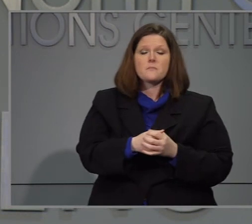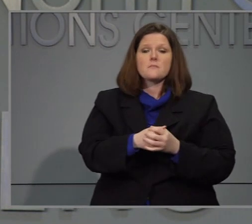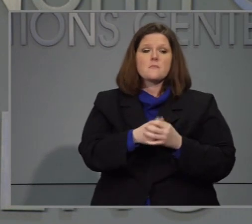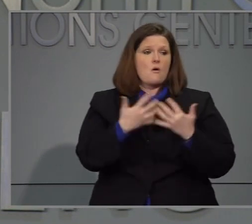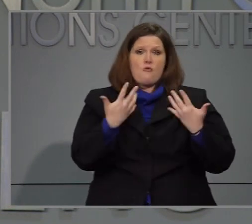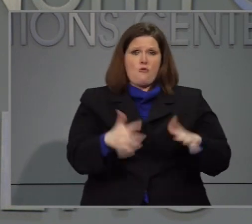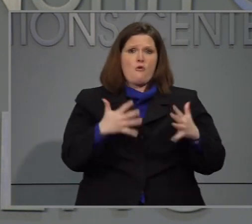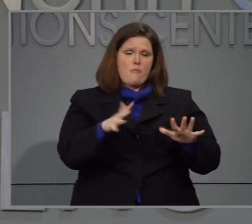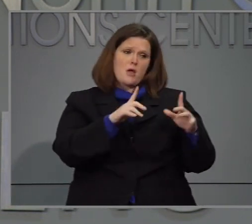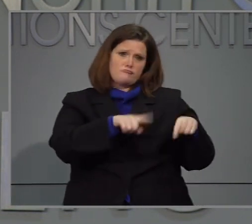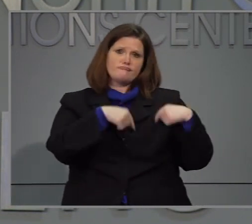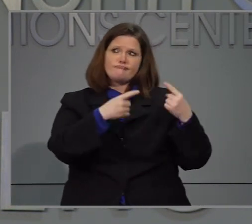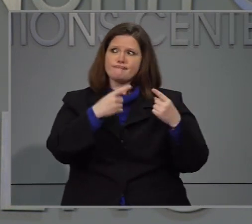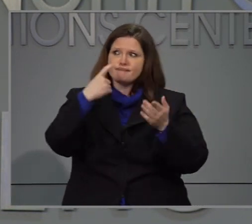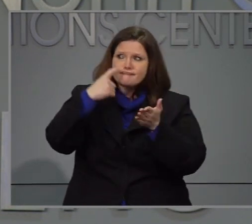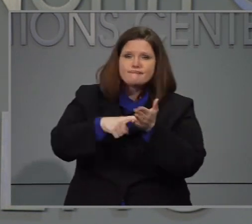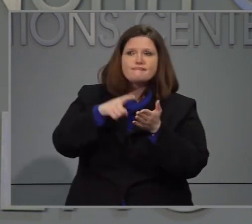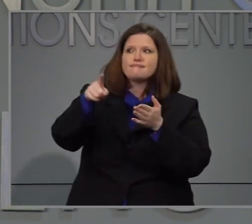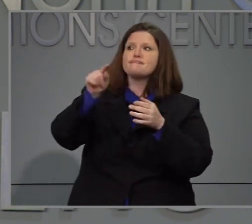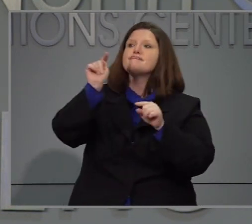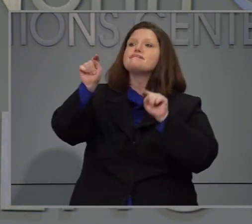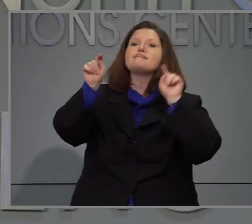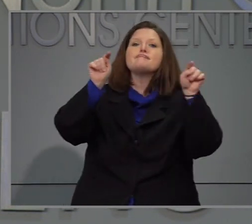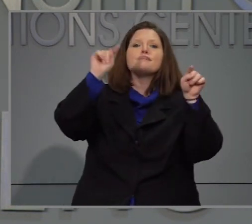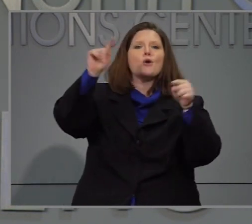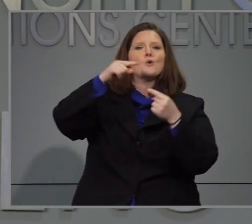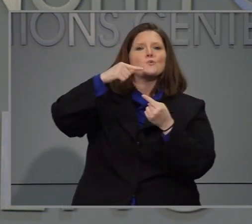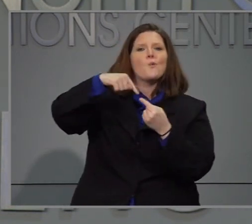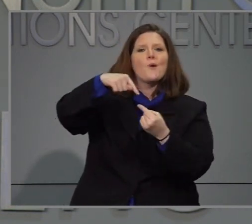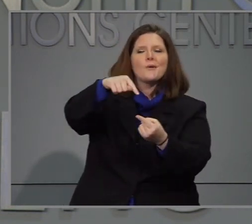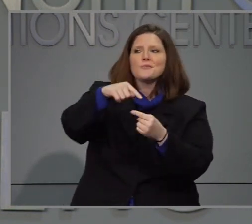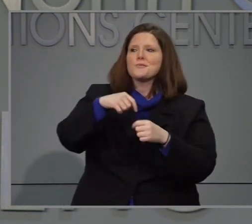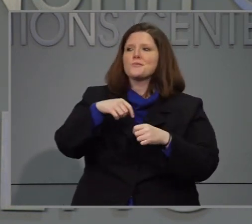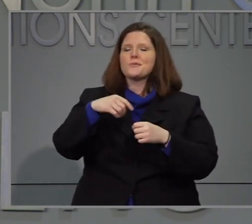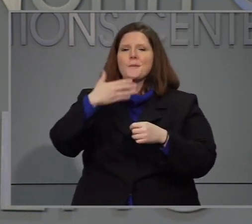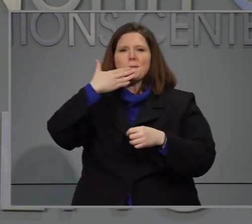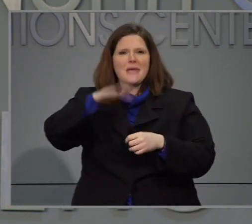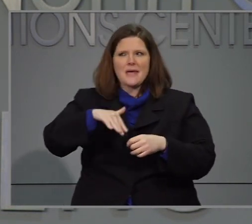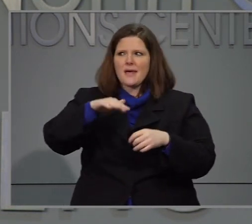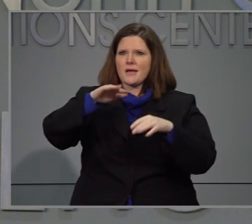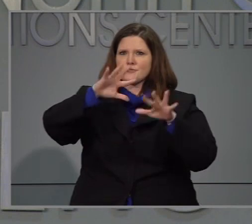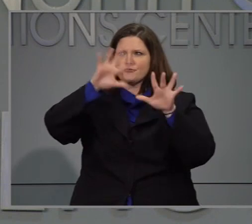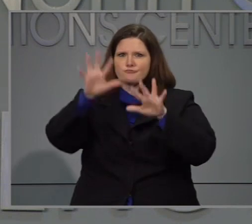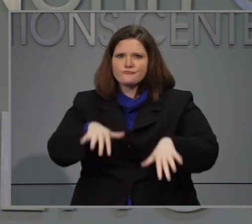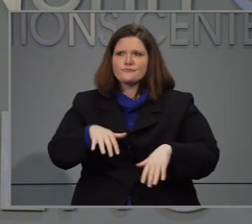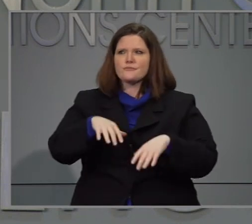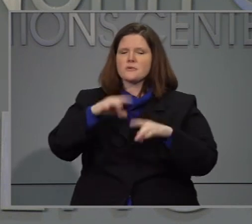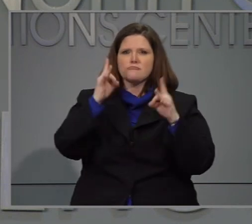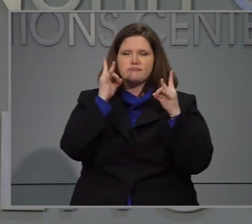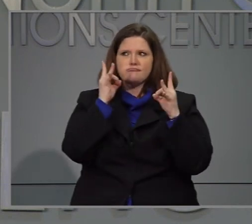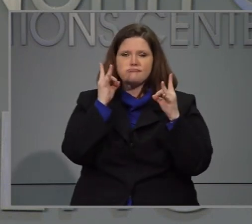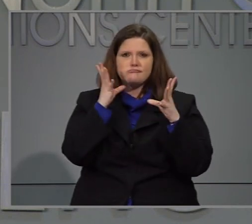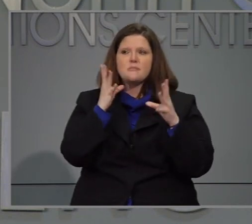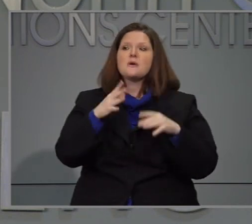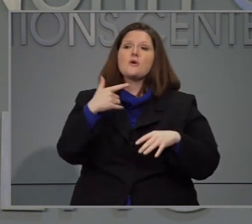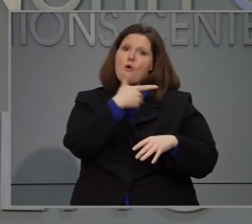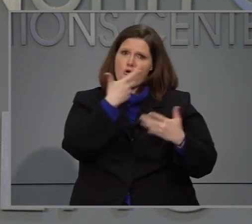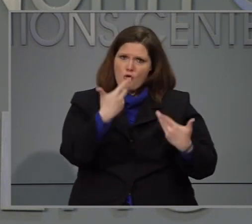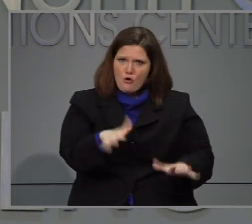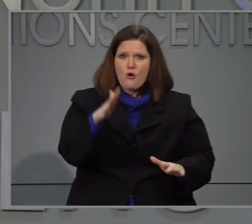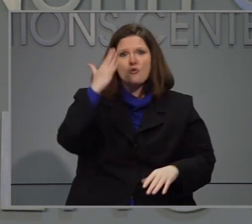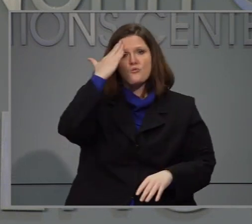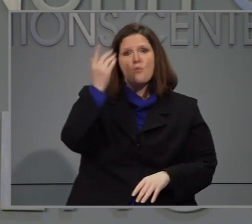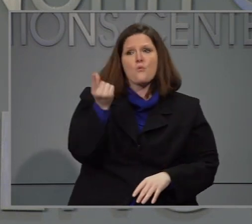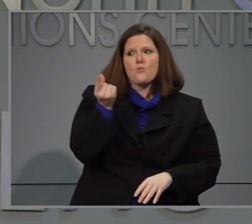hemos estado en esta pandemia, mientras ya hemos lidiado con tormentas y tornados, tenemos personal aquí que sabe